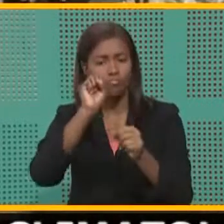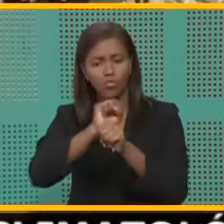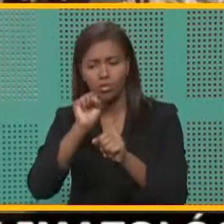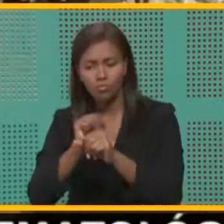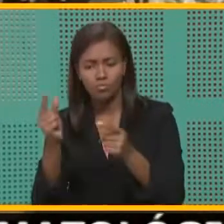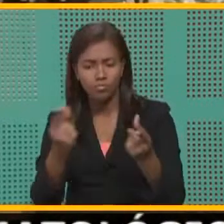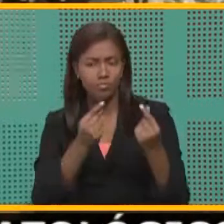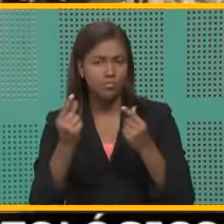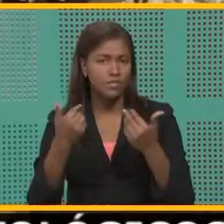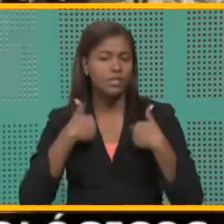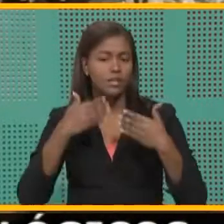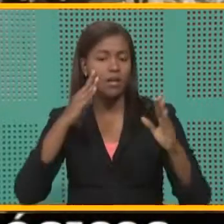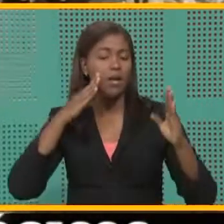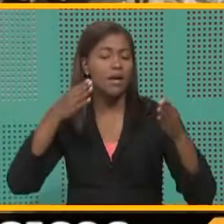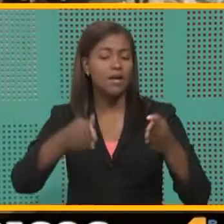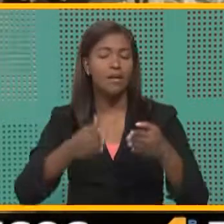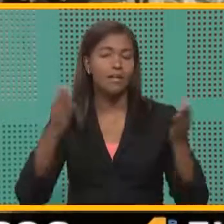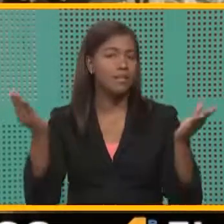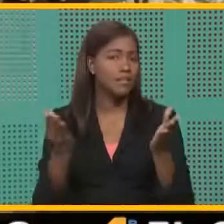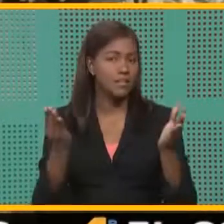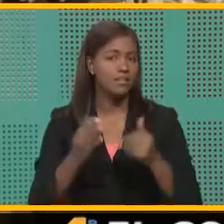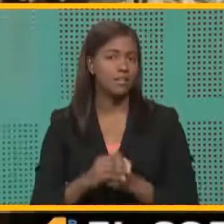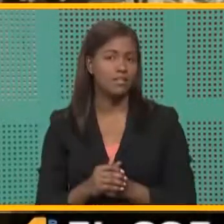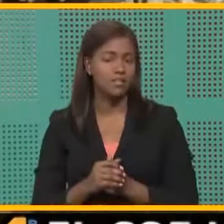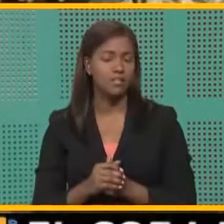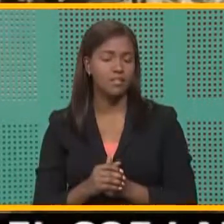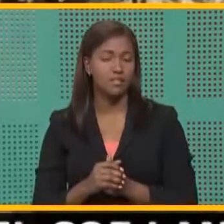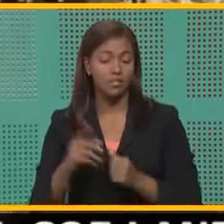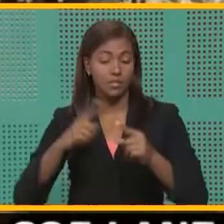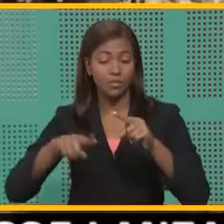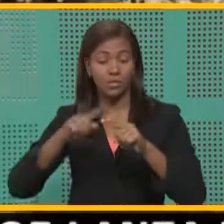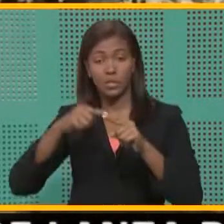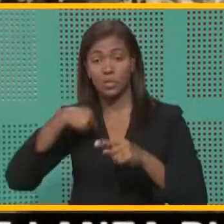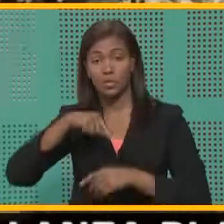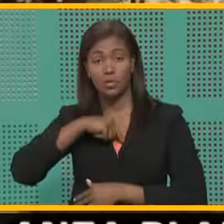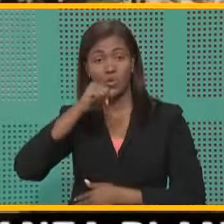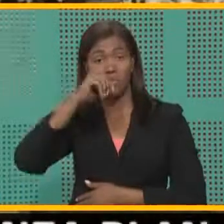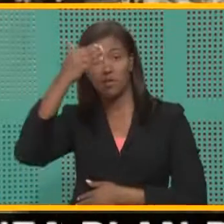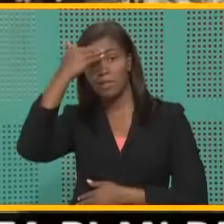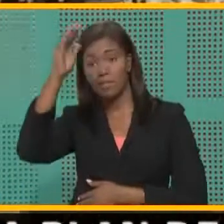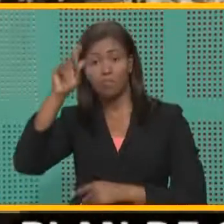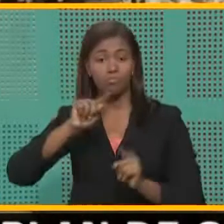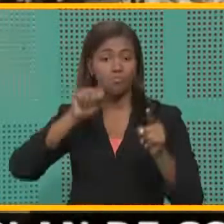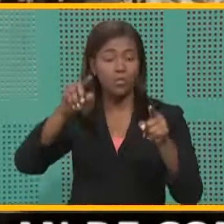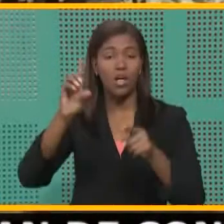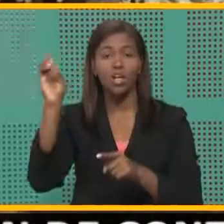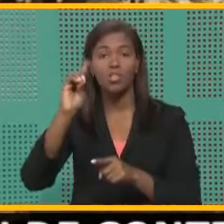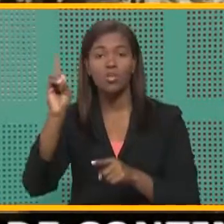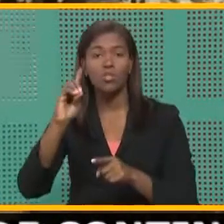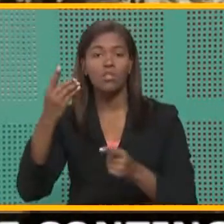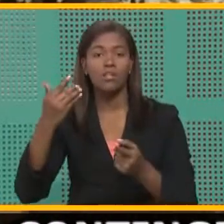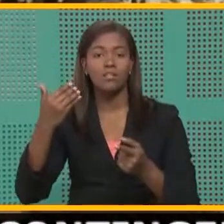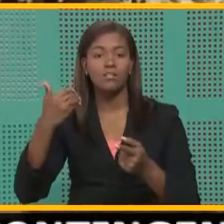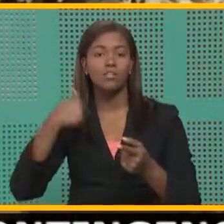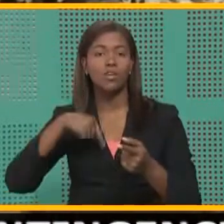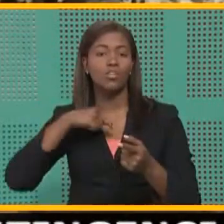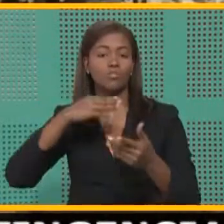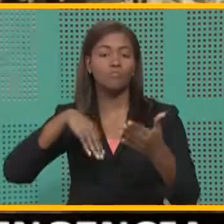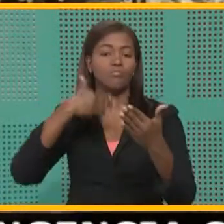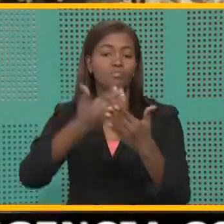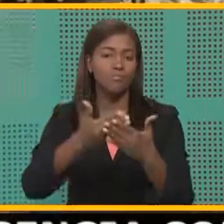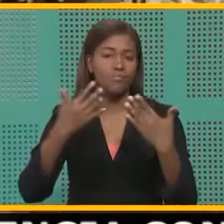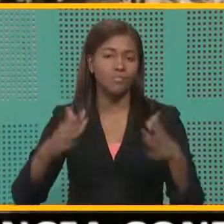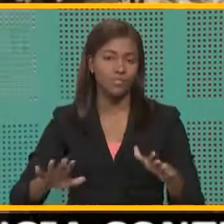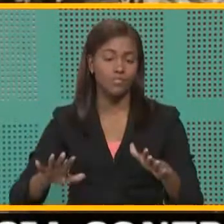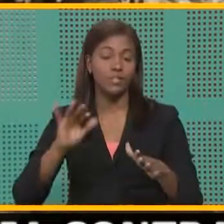dónde debemos de reorientar? Cuando no sabemos para dónde vamos, acabamos de llegar.